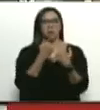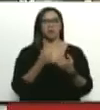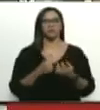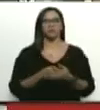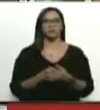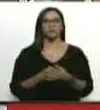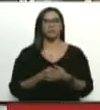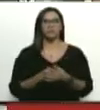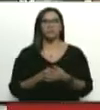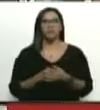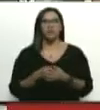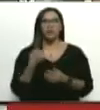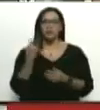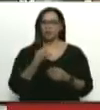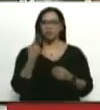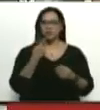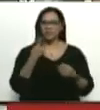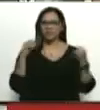que la cultivaban.